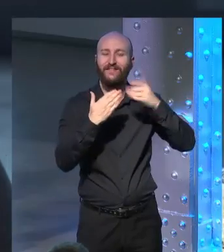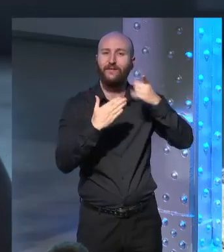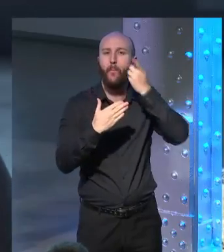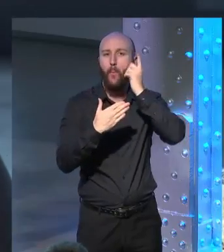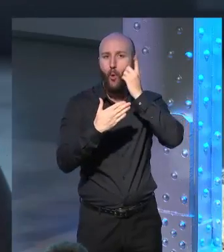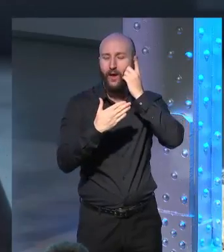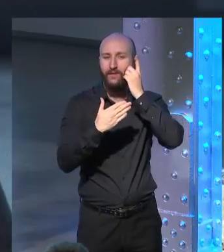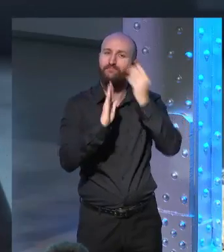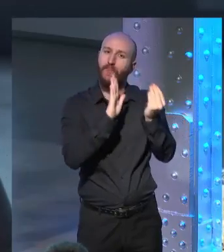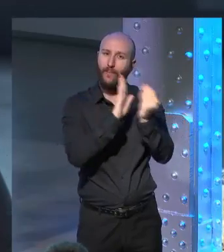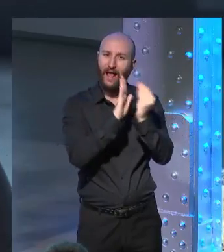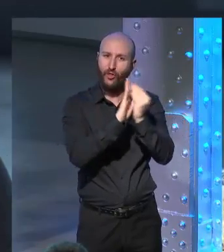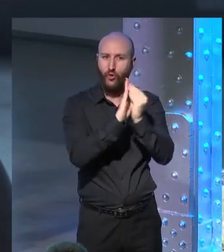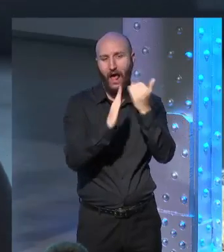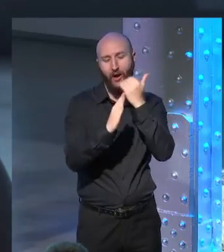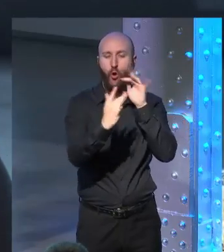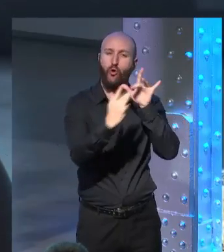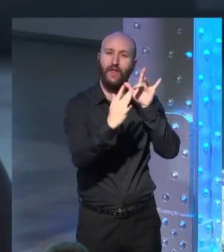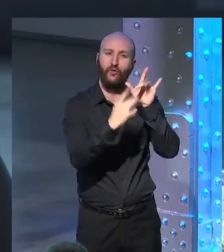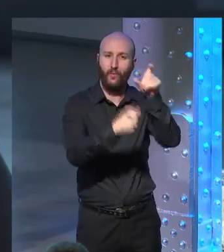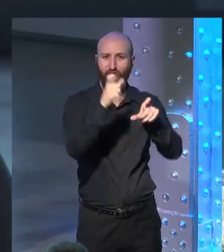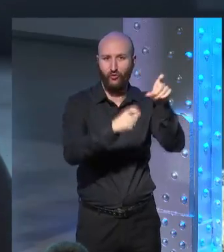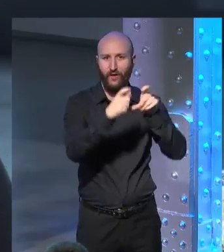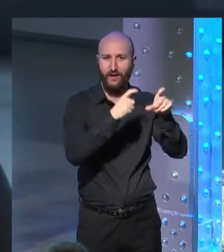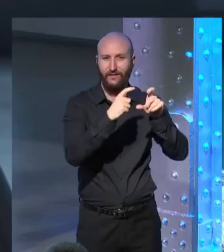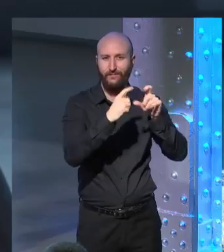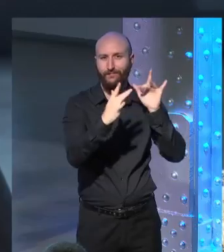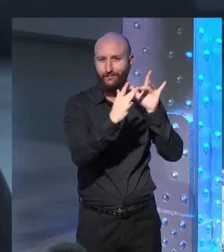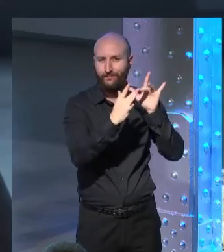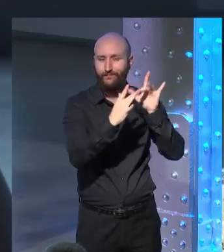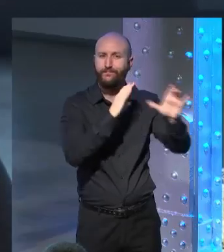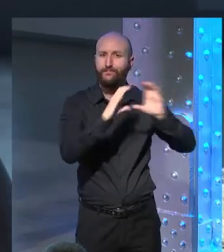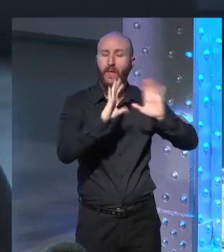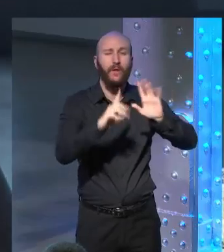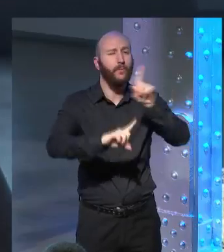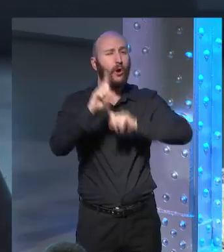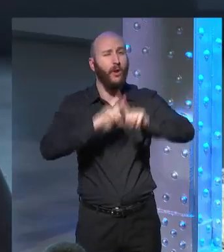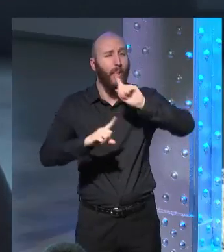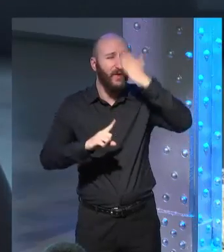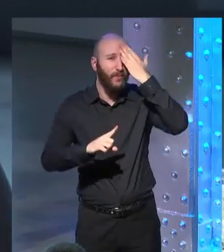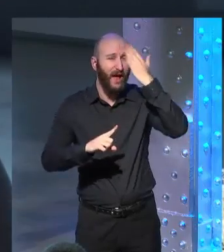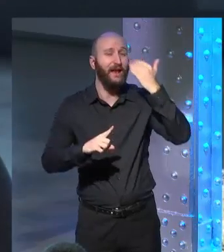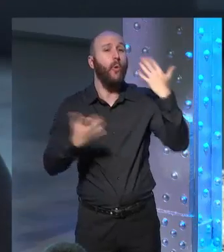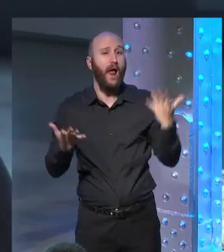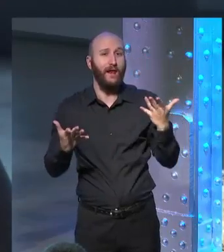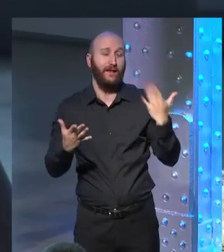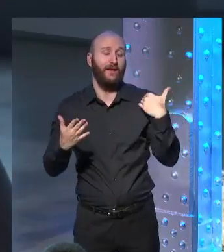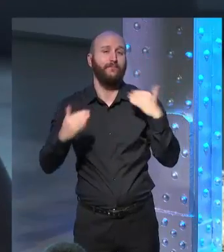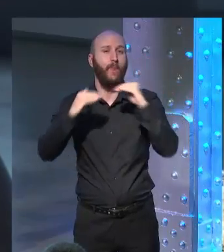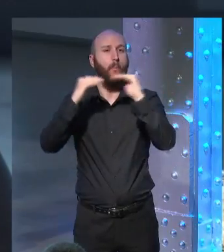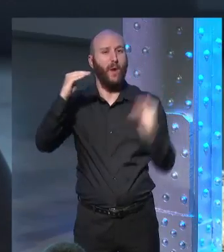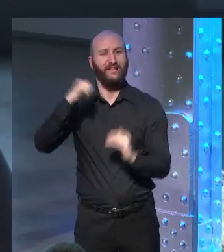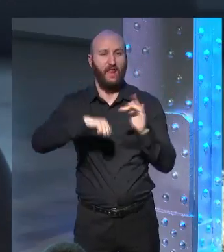móvil, de esas aplicaciones, con otras personas. El problema principal está en algo que ya habéis hablado, la brecha